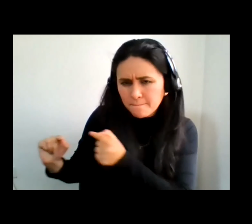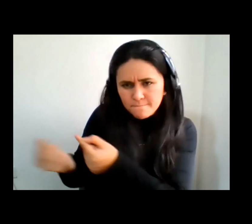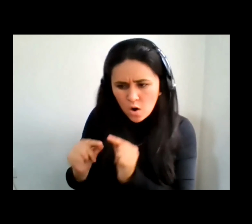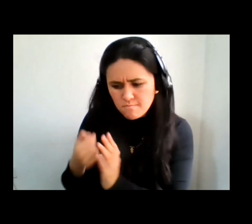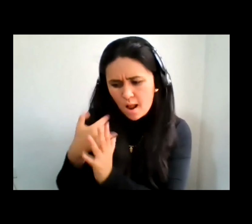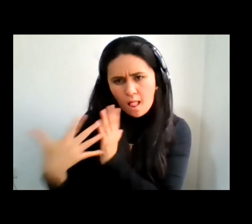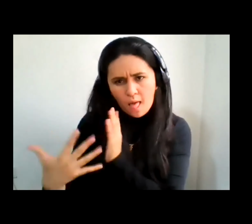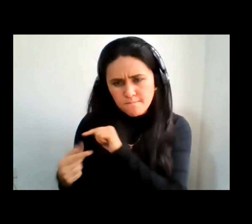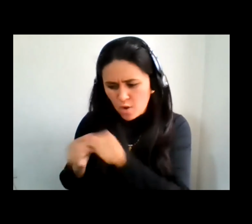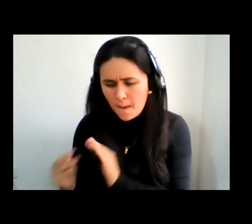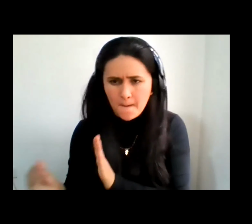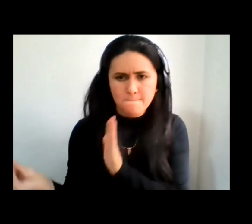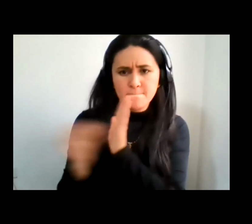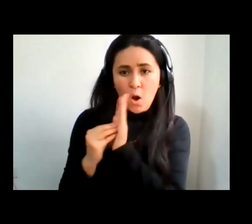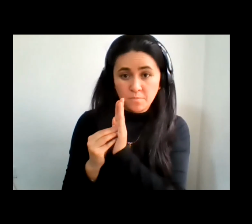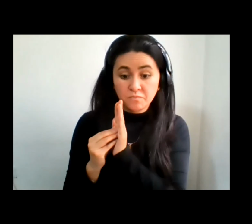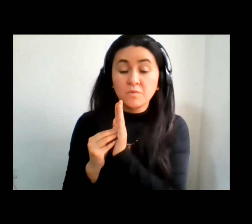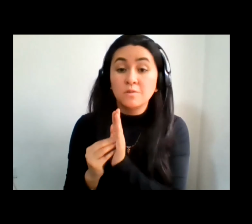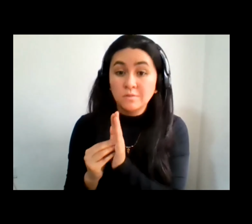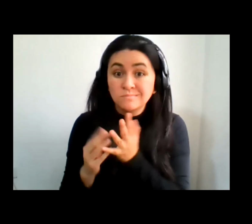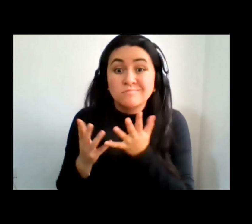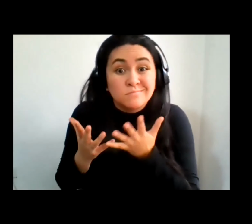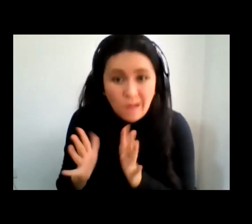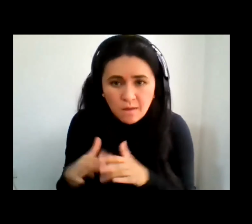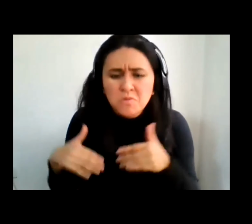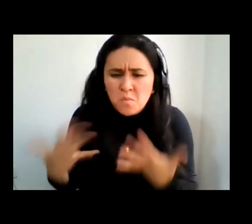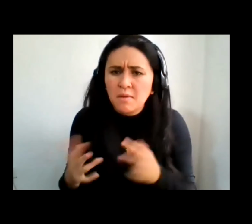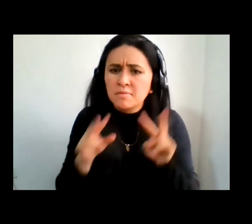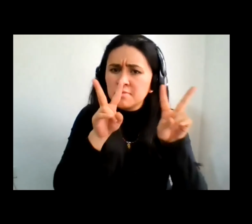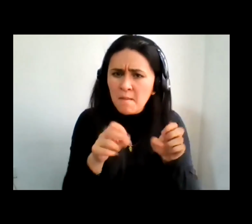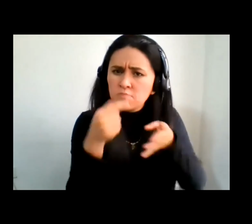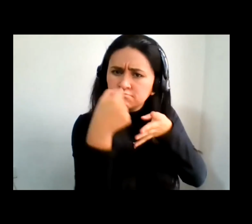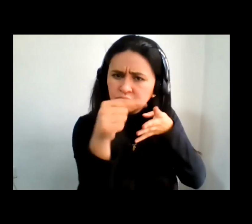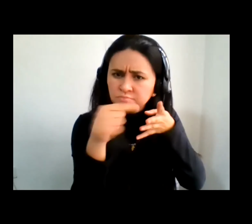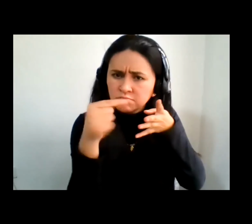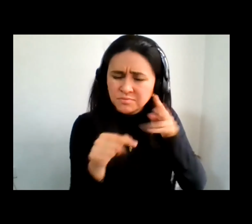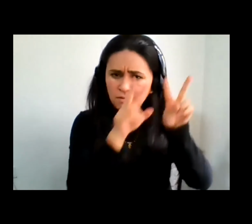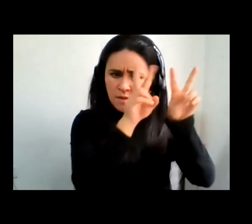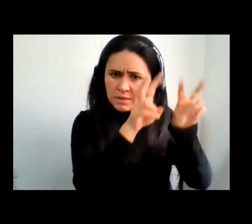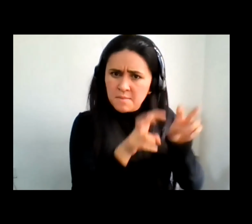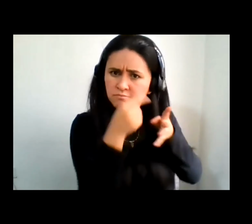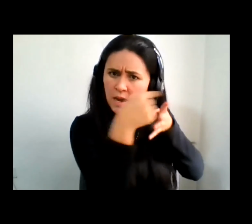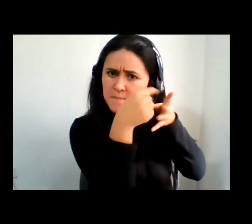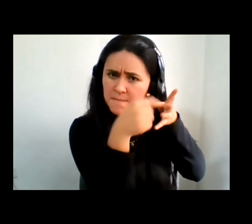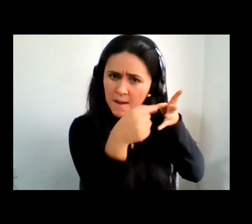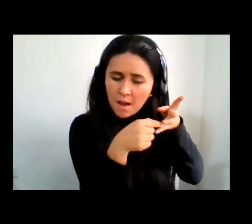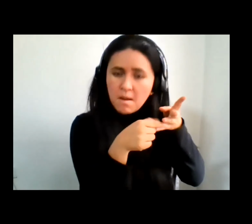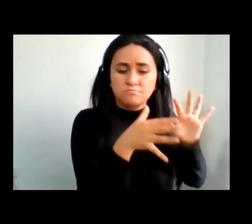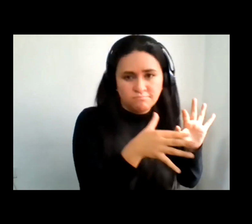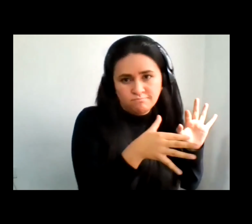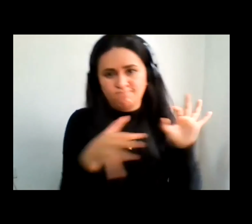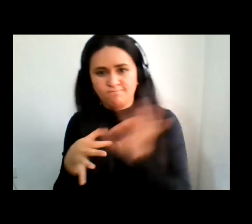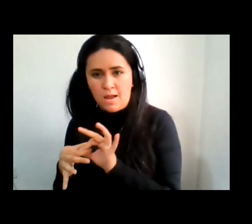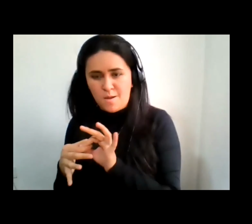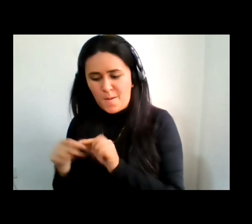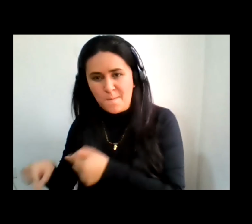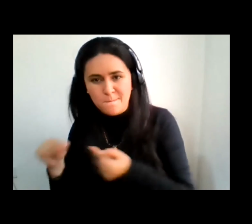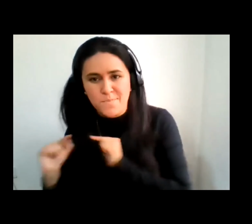se derivan un conjunto de temas que de alguna forma van acompañando el ciclo de políticas que es el